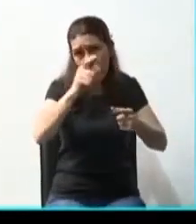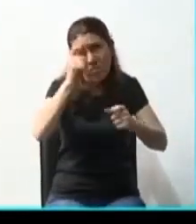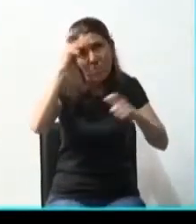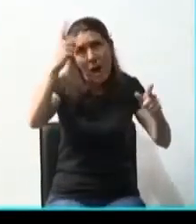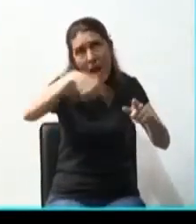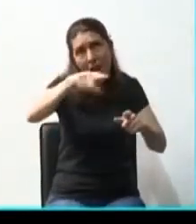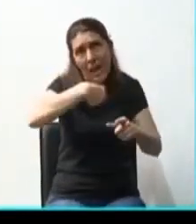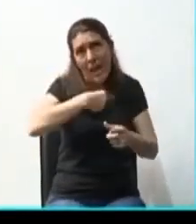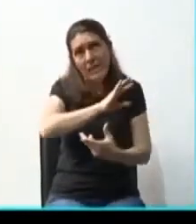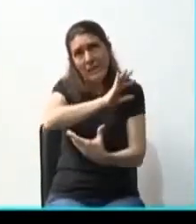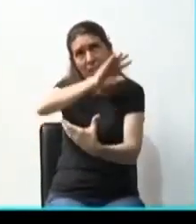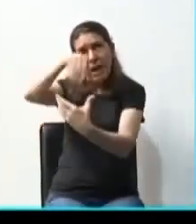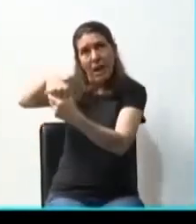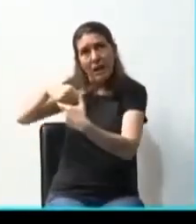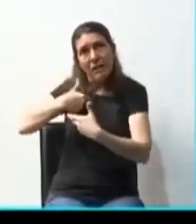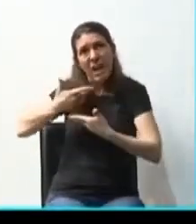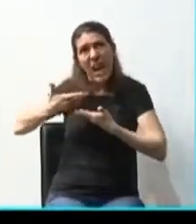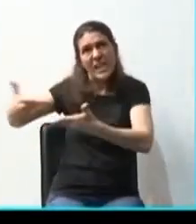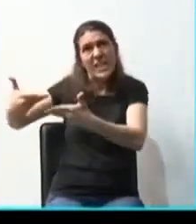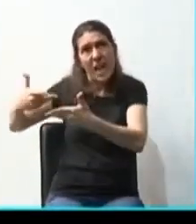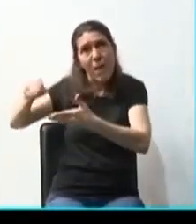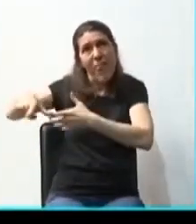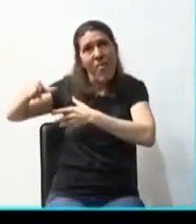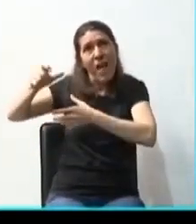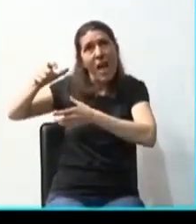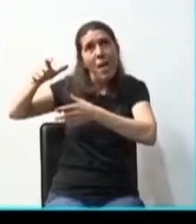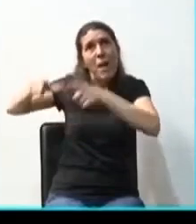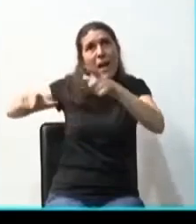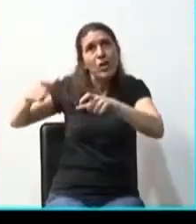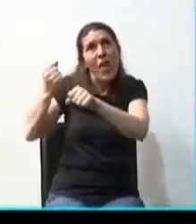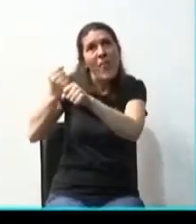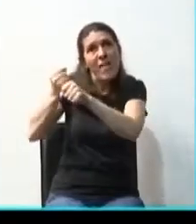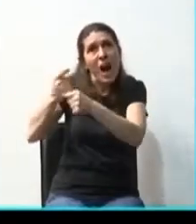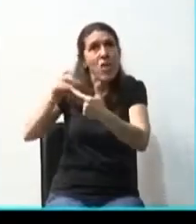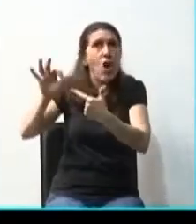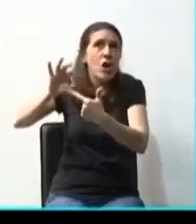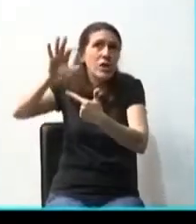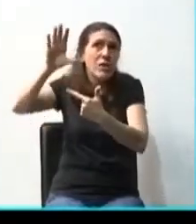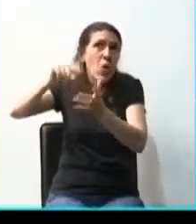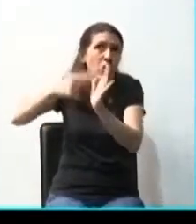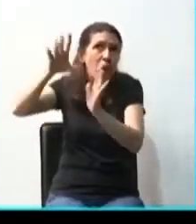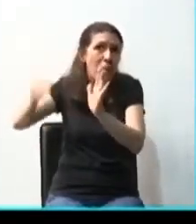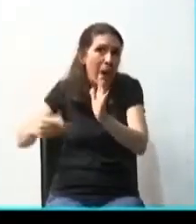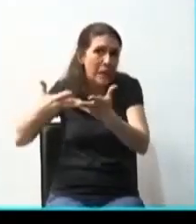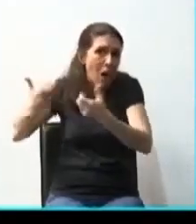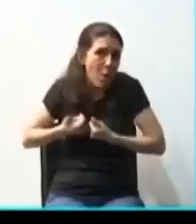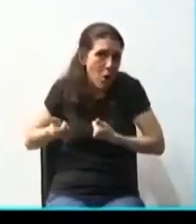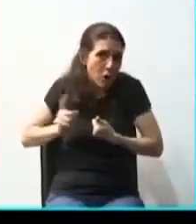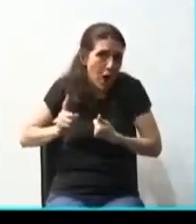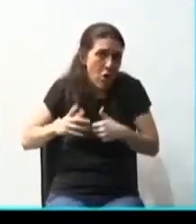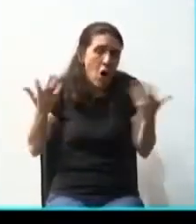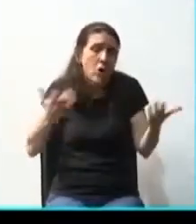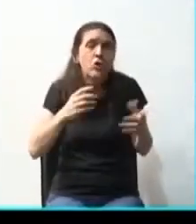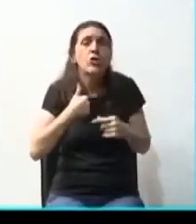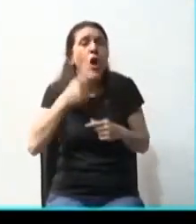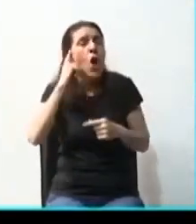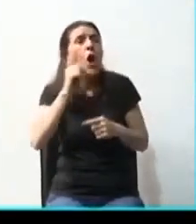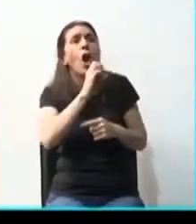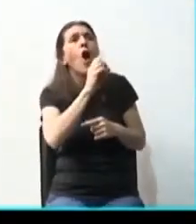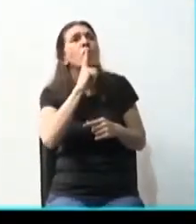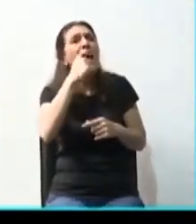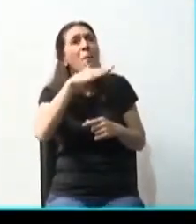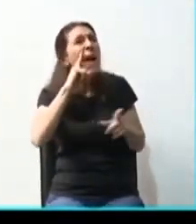en ninguna casa de trabajadores en la Ciudad de Buenos Aires, ni en el país, así que no creo que Otamendi se dedique a ese tipo de